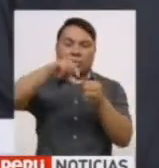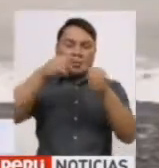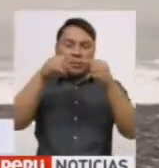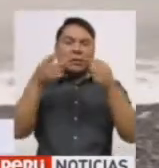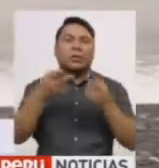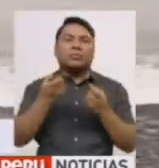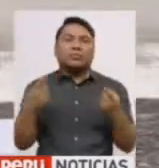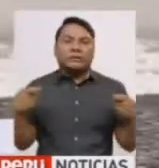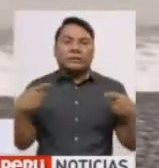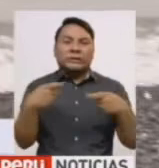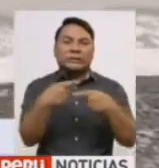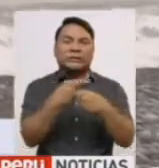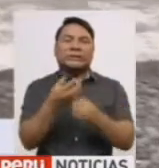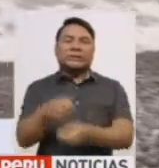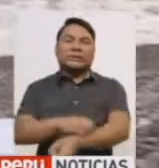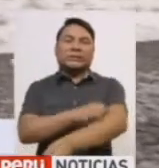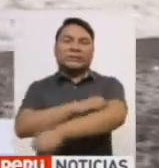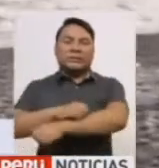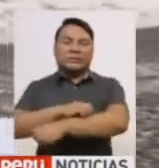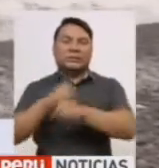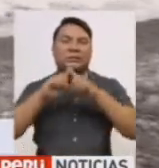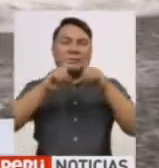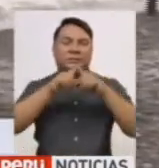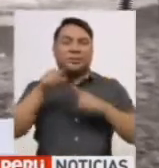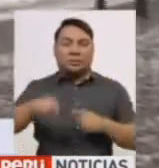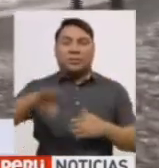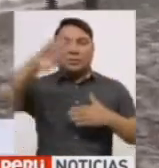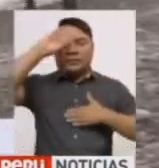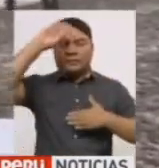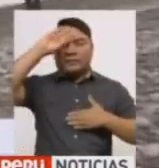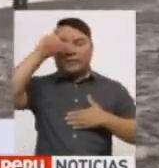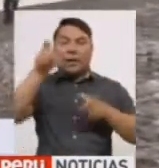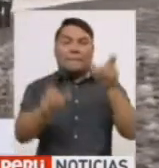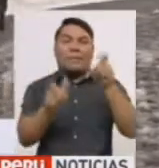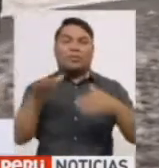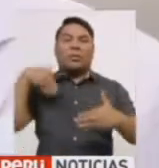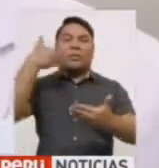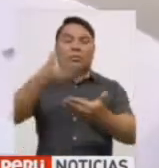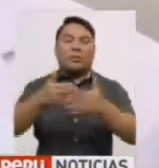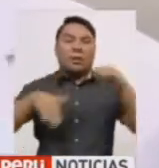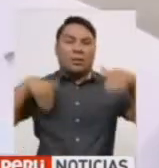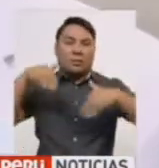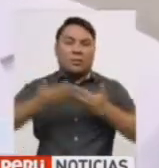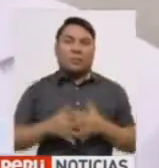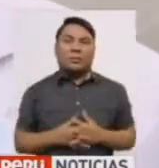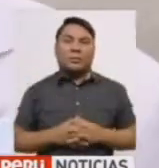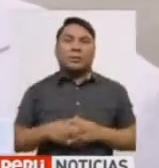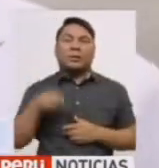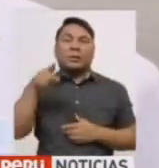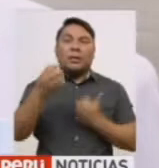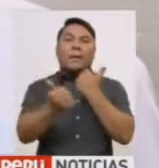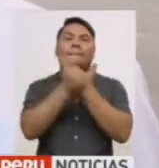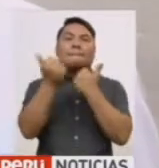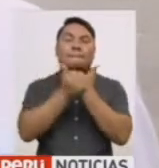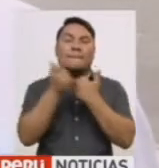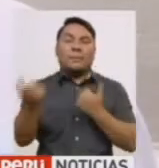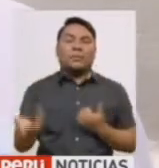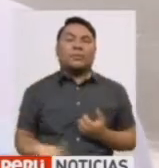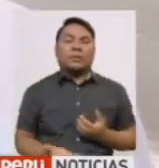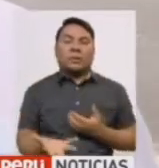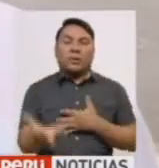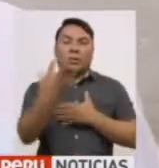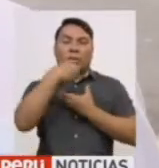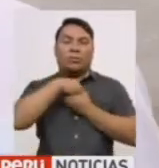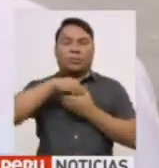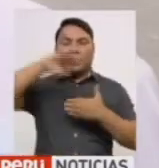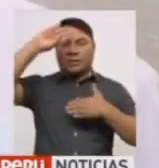la playa Márquez, lo que podría ocasionar enfermedades a los bañistas. Eso implica un riesgo elevado de enfermedades